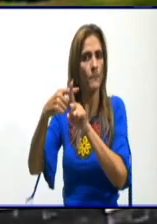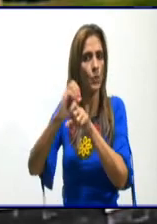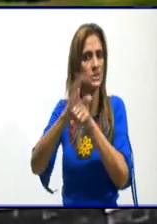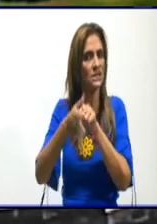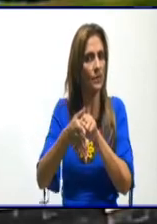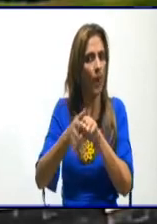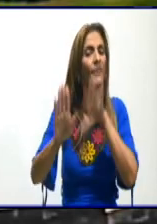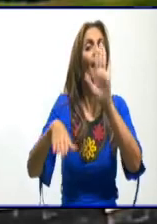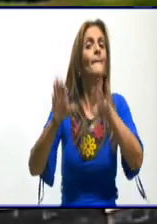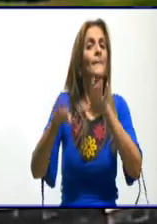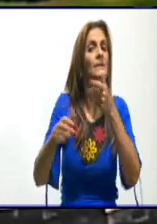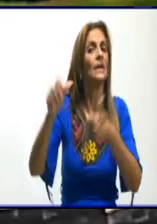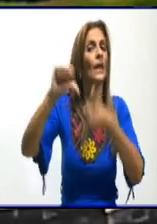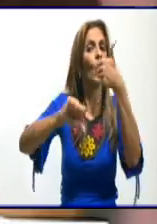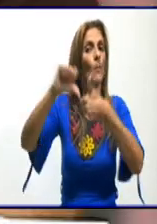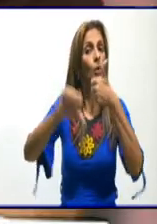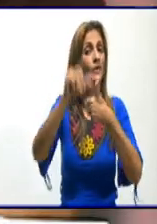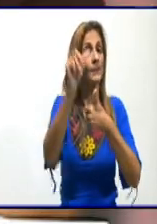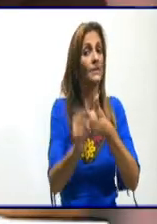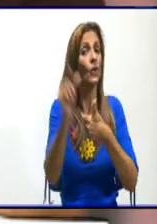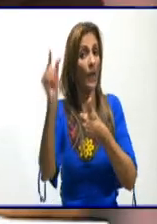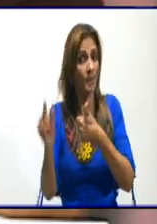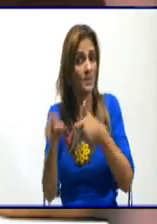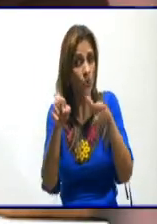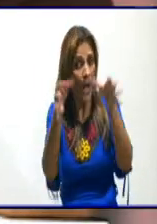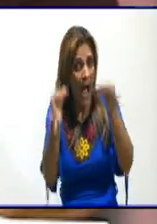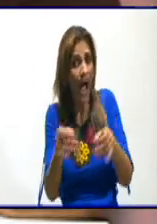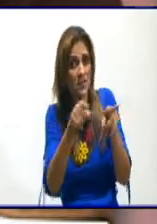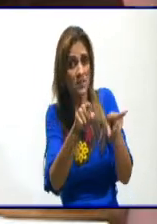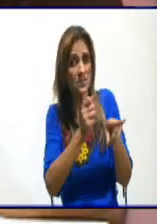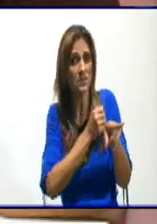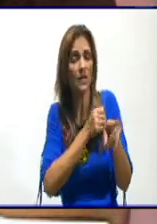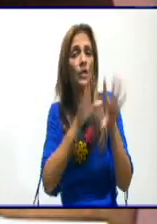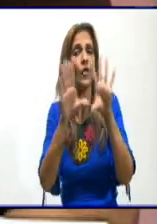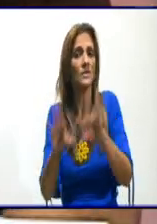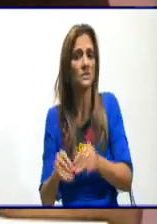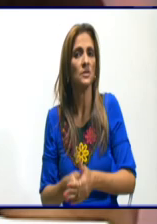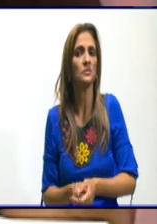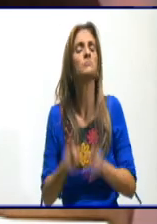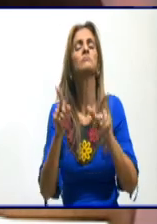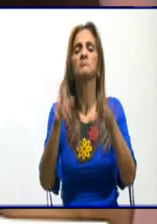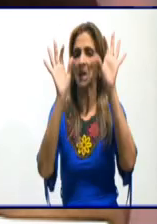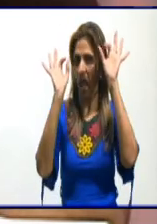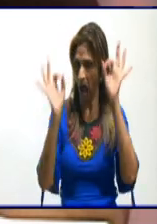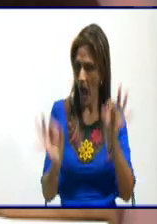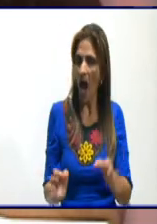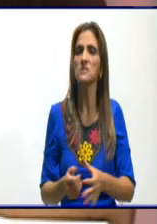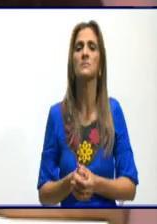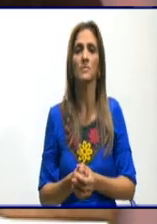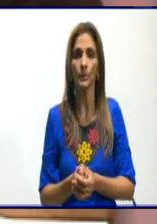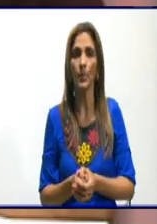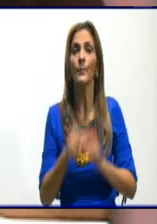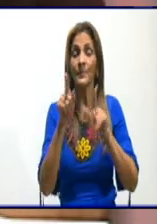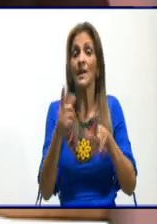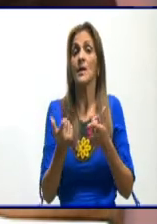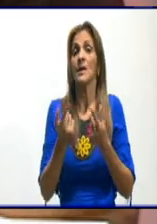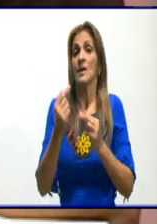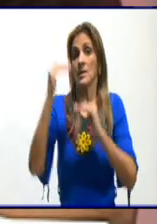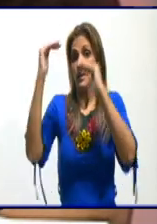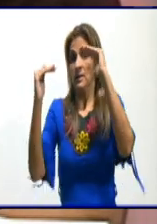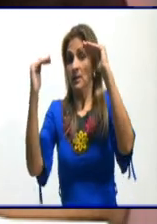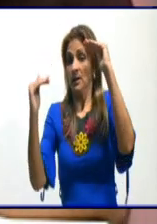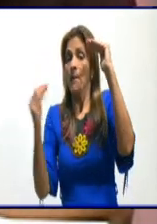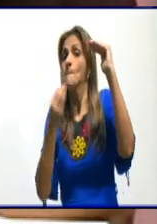de las personas. ¿Es así? Es así. Fundamentalmente necesitamos que sea toda la provincia al unísono.